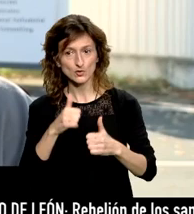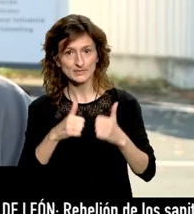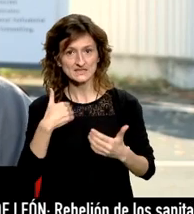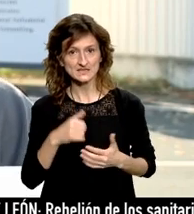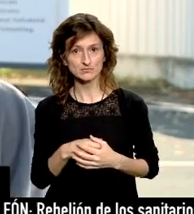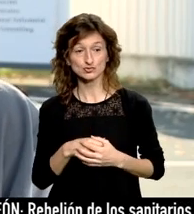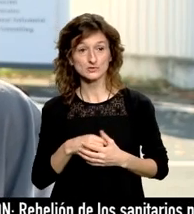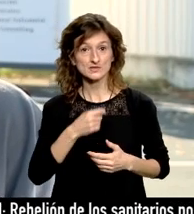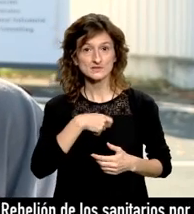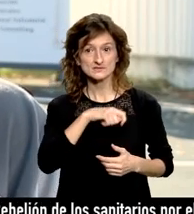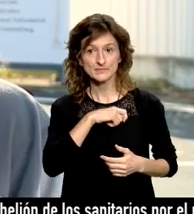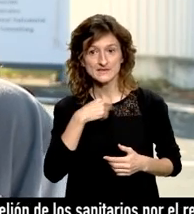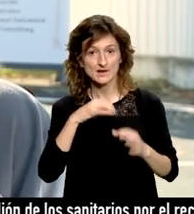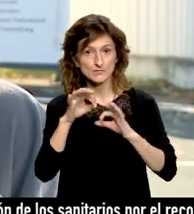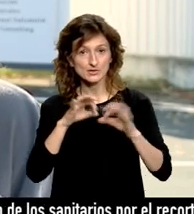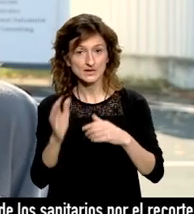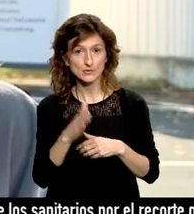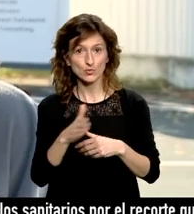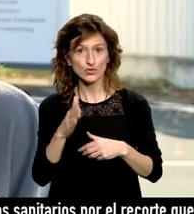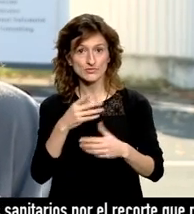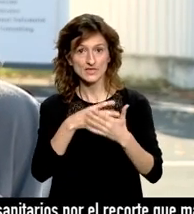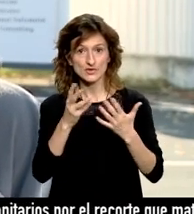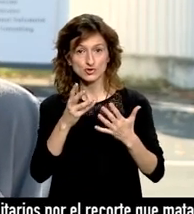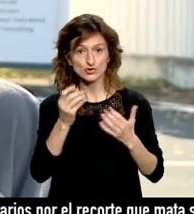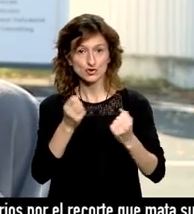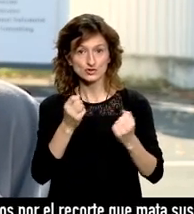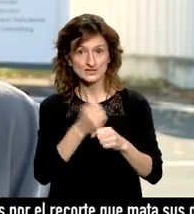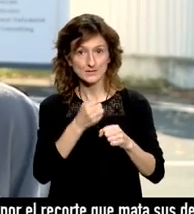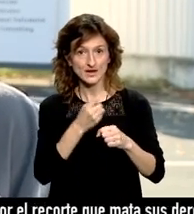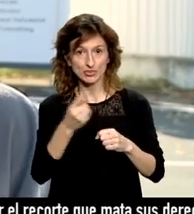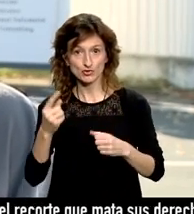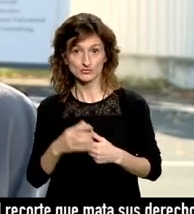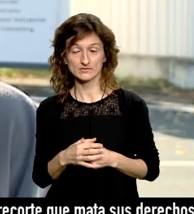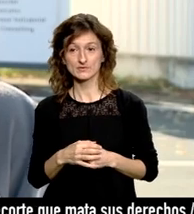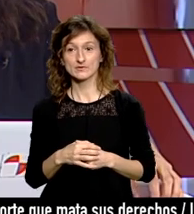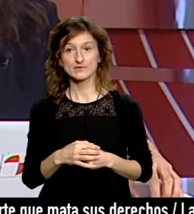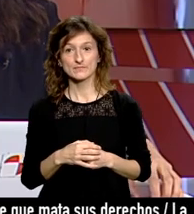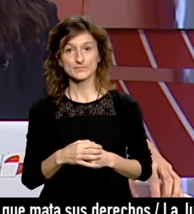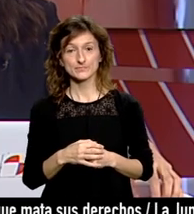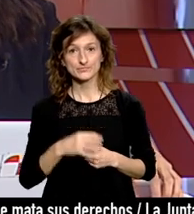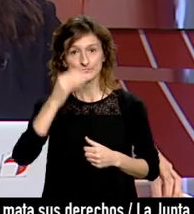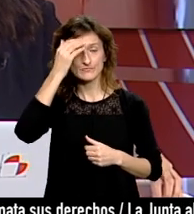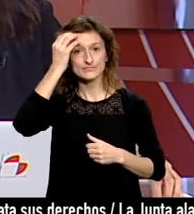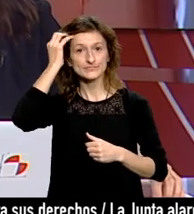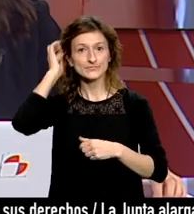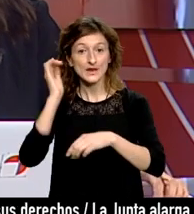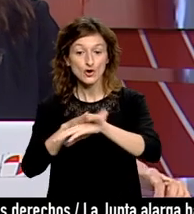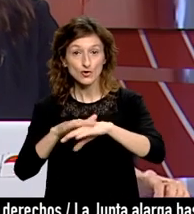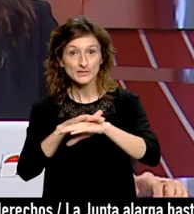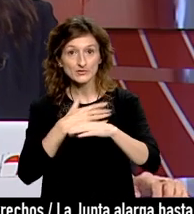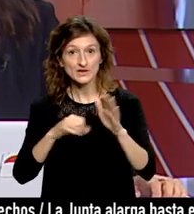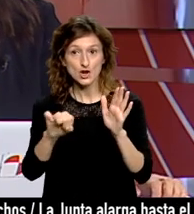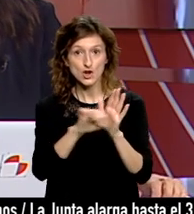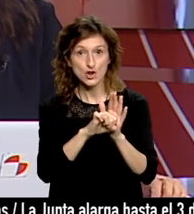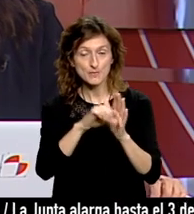competitivos. En España tenemos un ratio de producción de 18 vehículos por trabajador. El Gobierno quiere que el